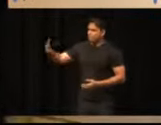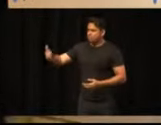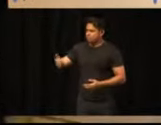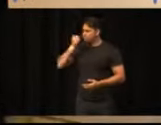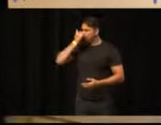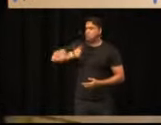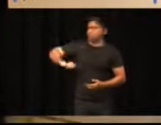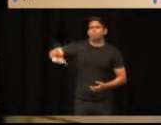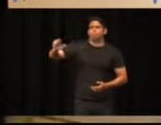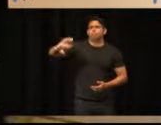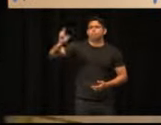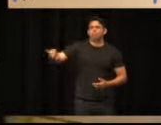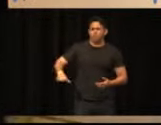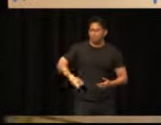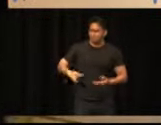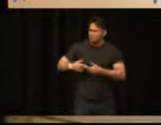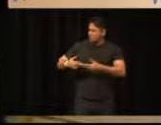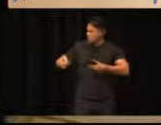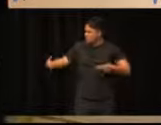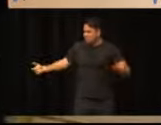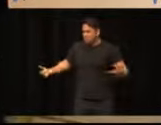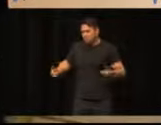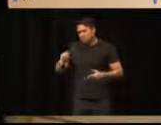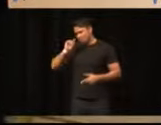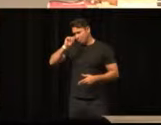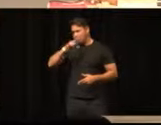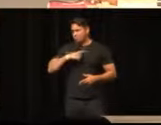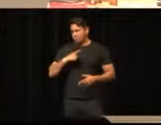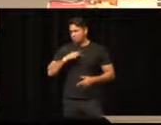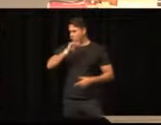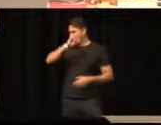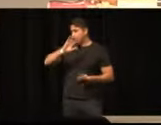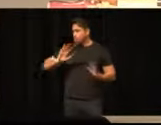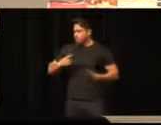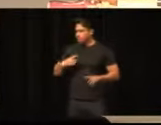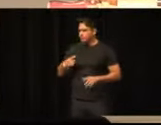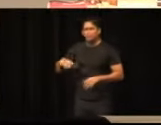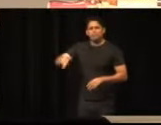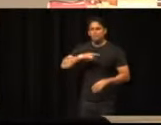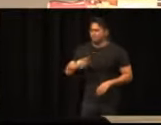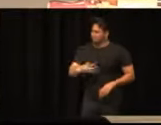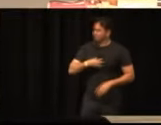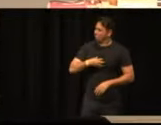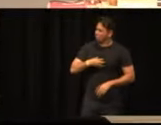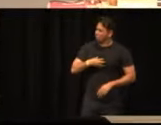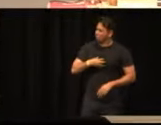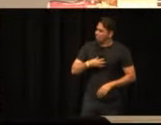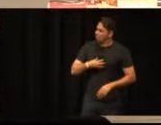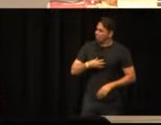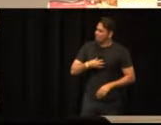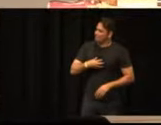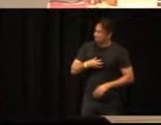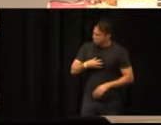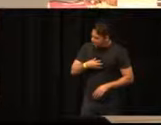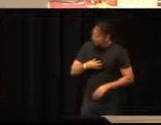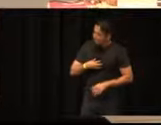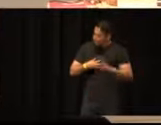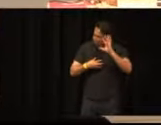vengan a sufrir las consecuencias futuras de lo que existe. Vamos, nosotros fuimos tocados por